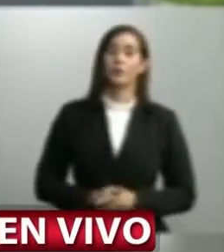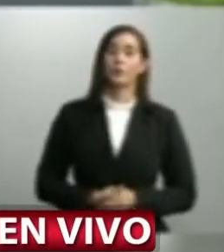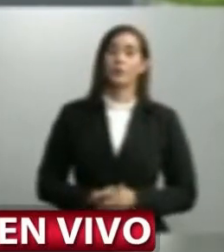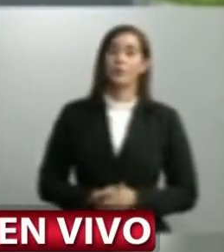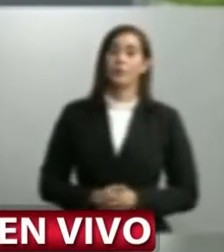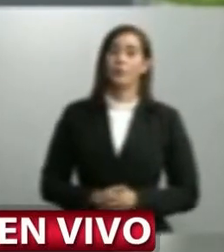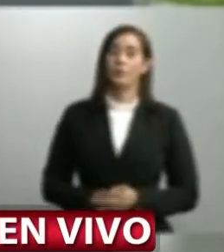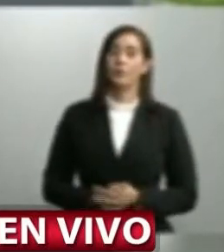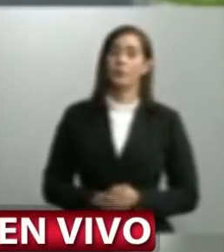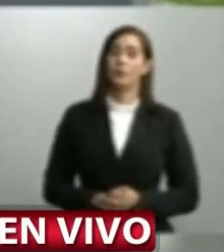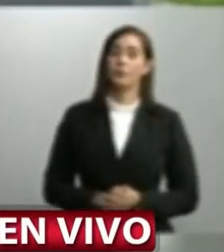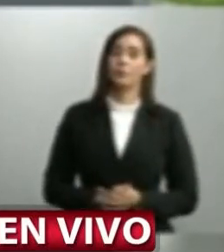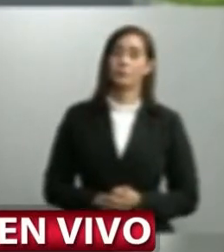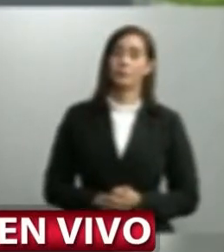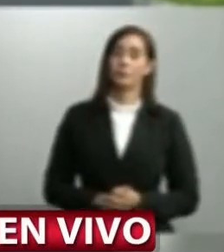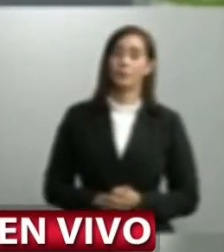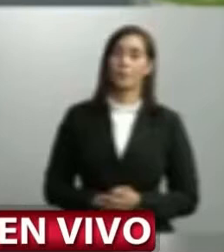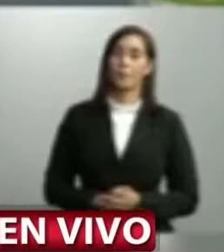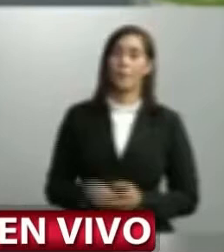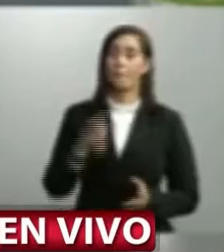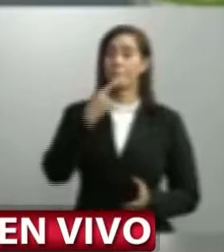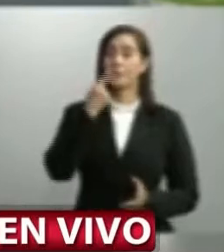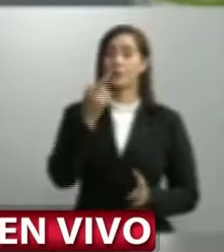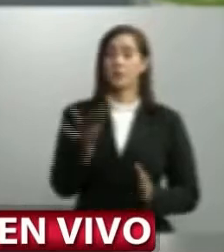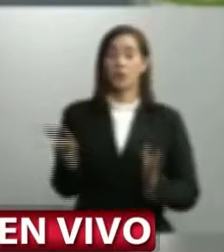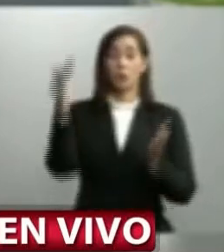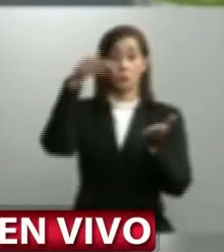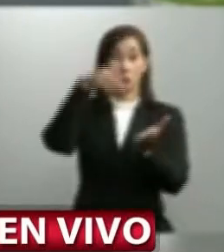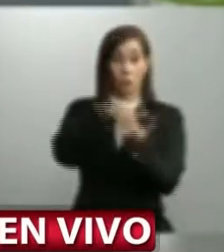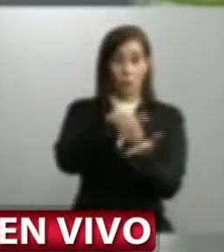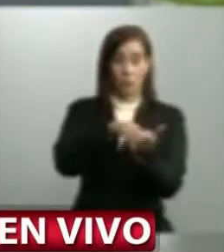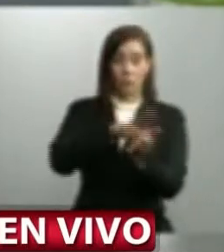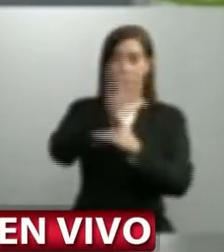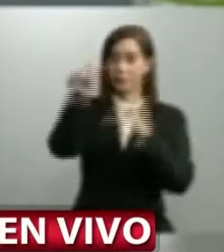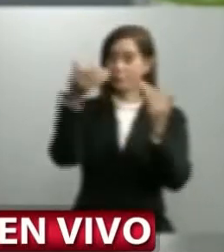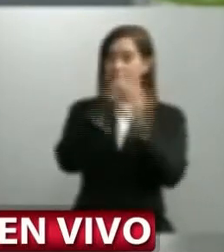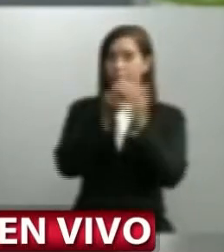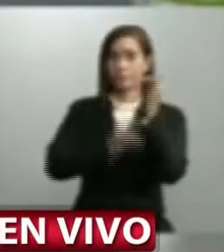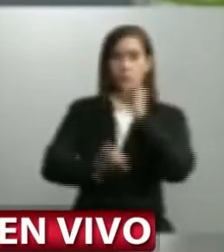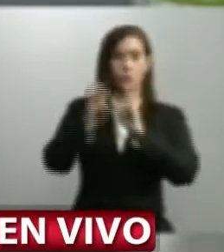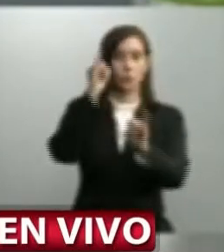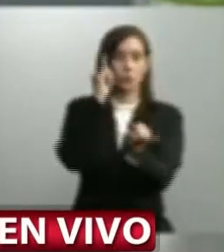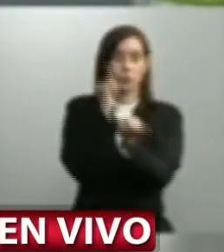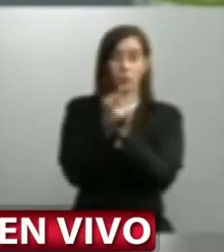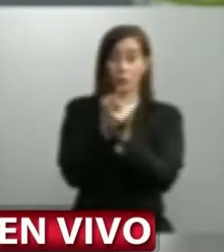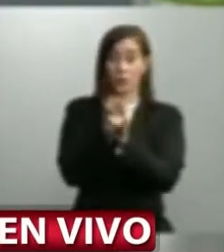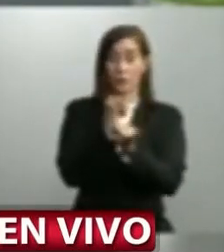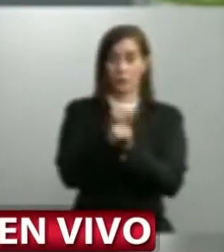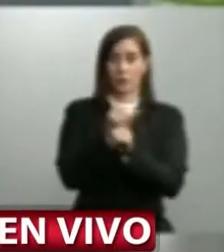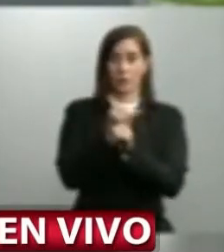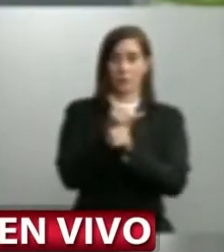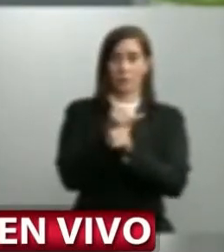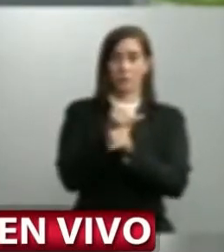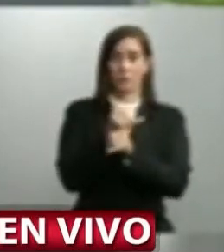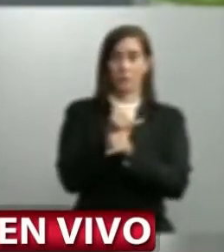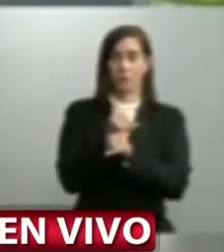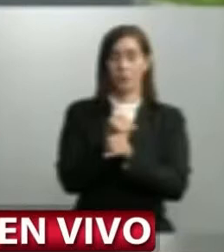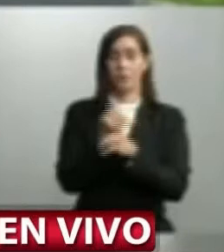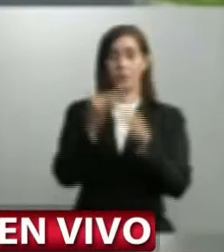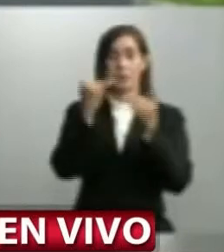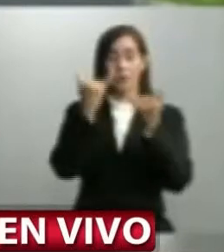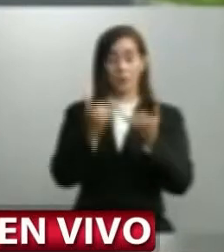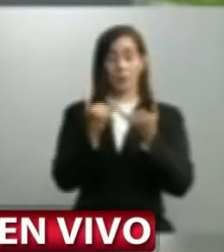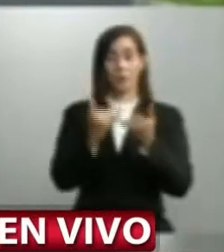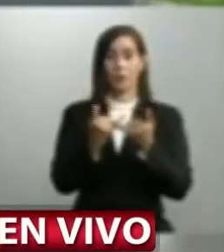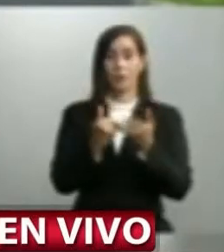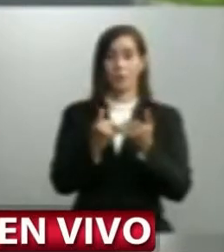Queremos ratificar a todas las instituciones participantes en esta